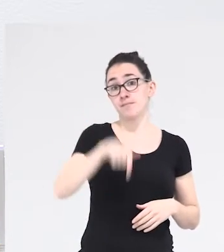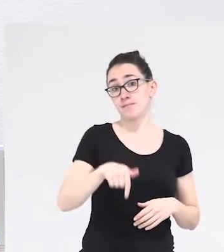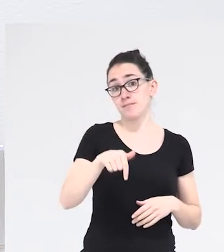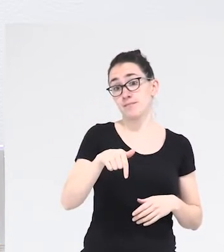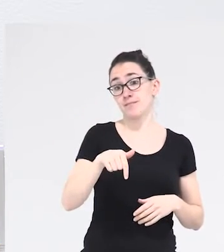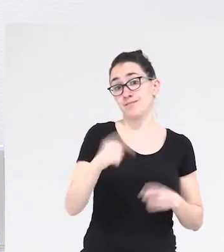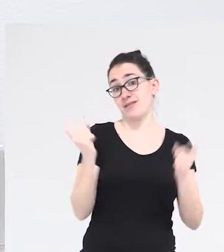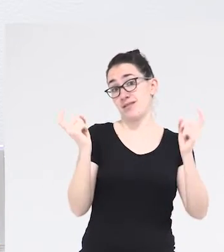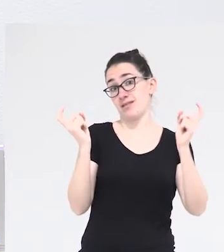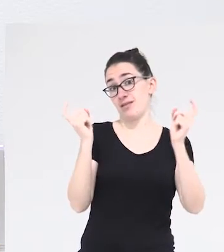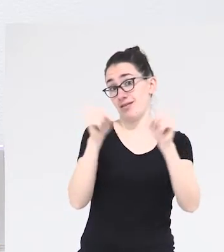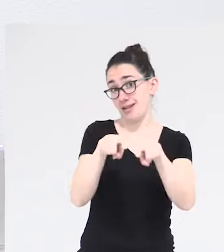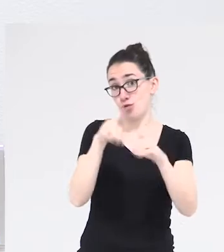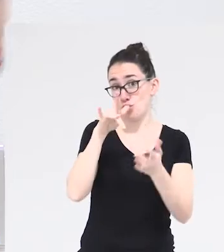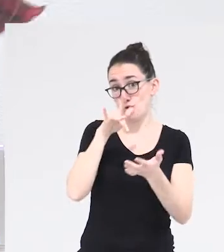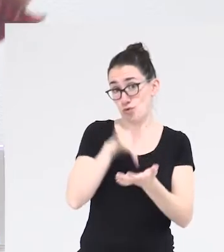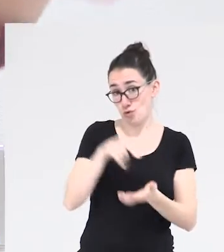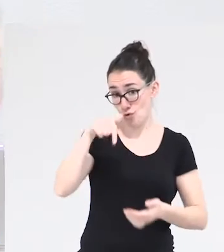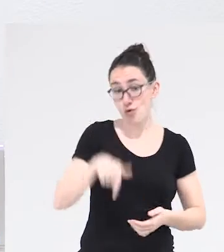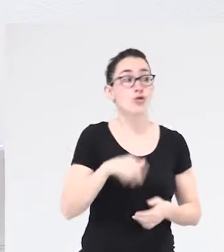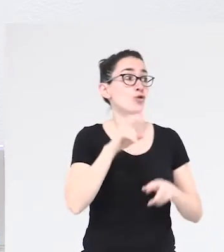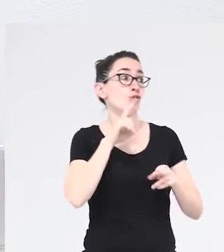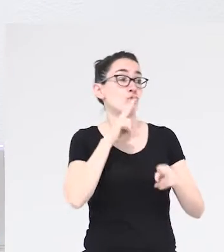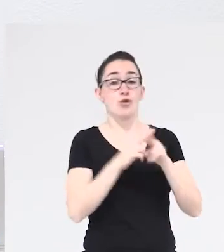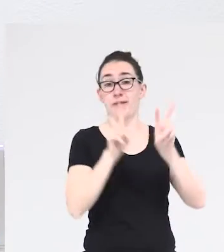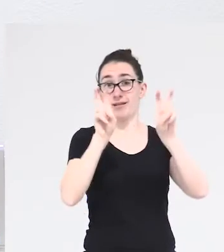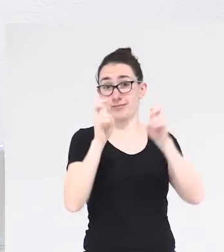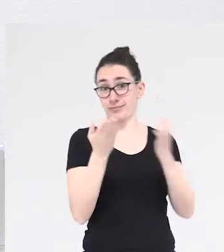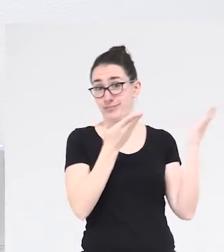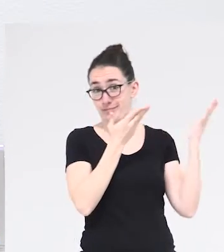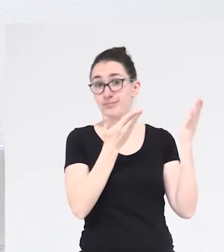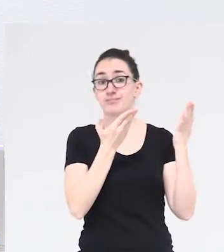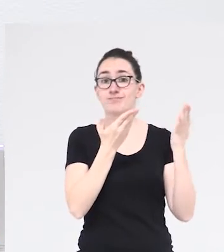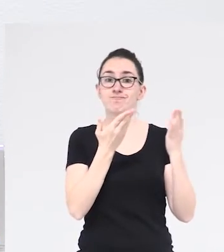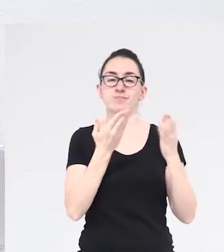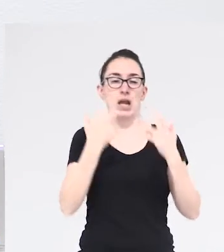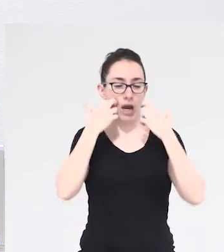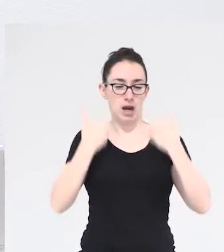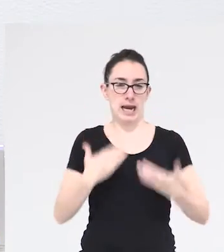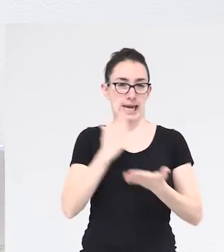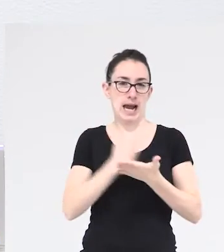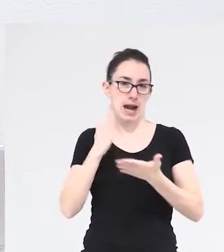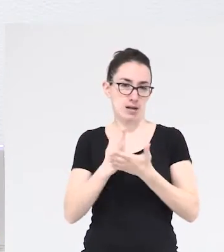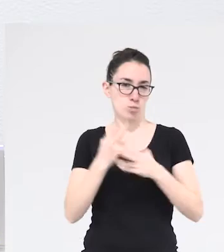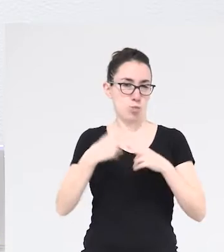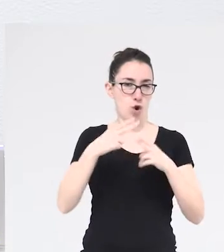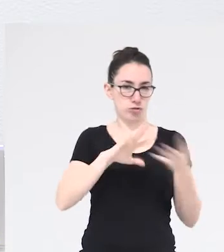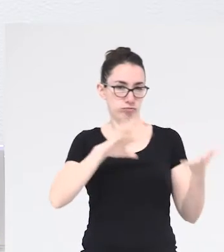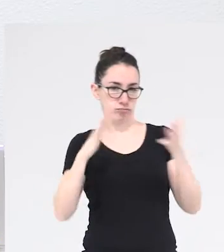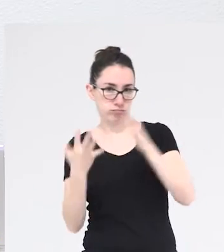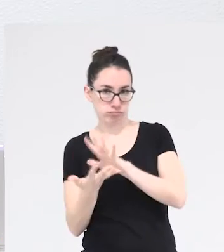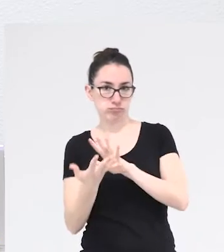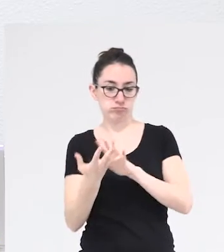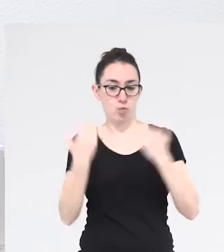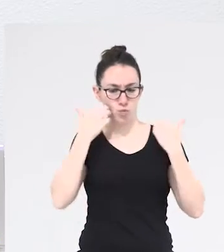esta cita que nos damos hoy se llama de esta manera: politizar la carne, estrategias de resistencia desde la disidencia corporal.